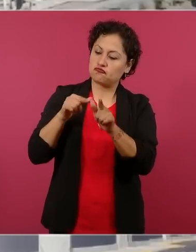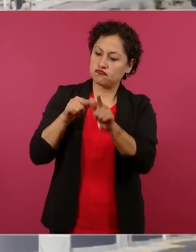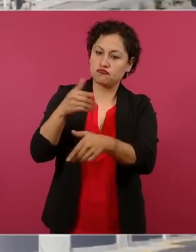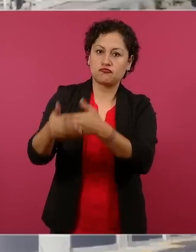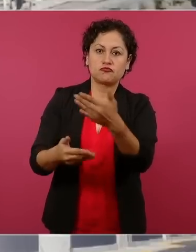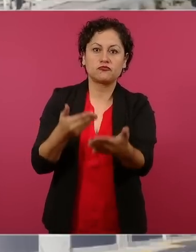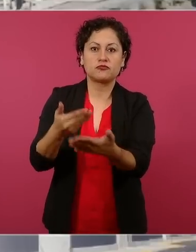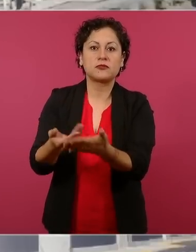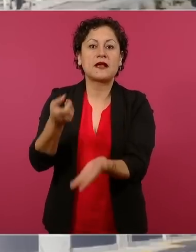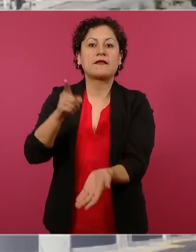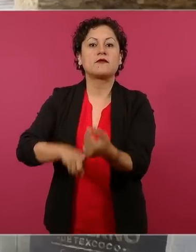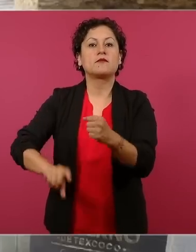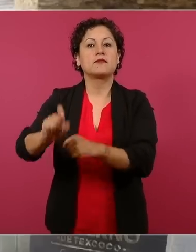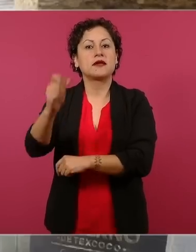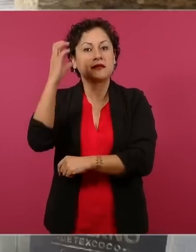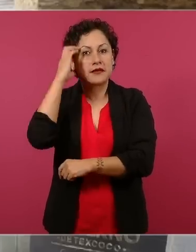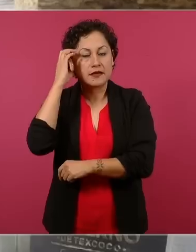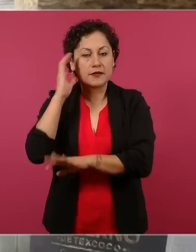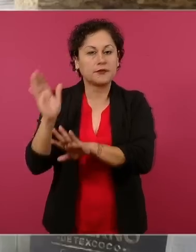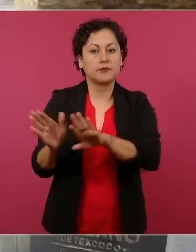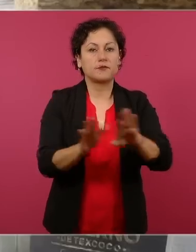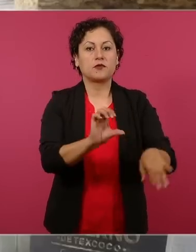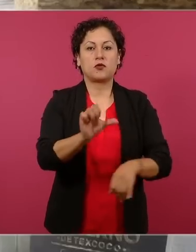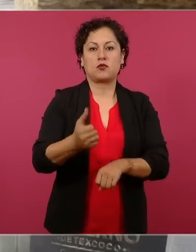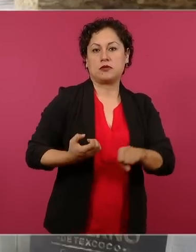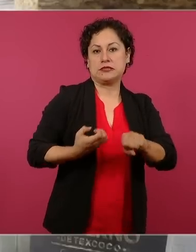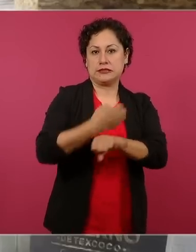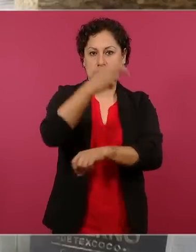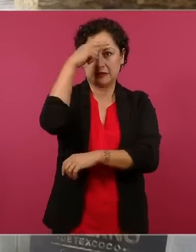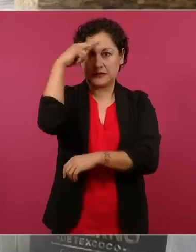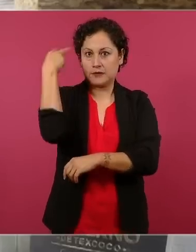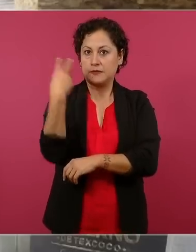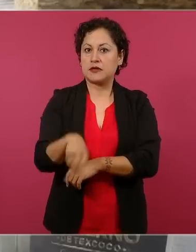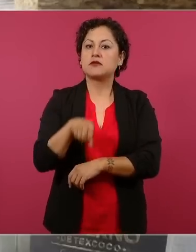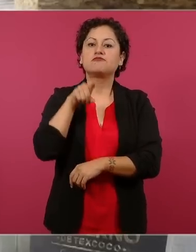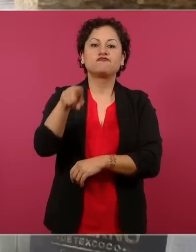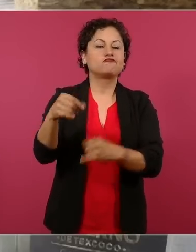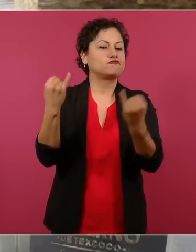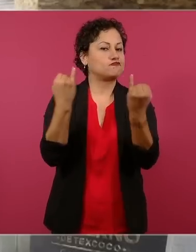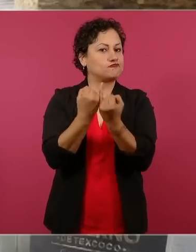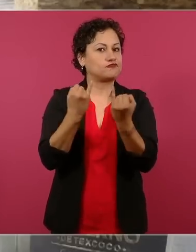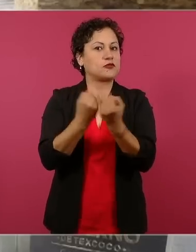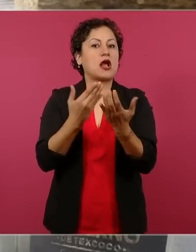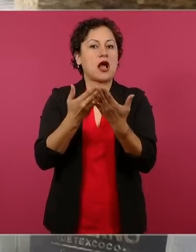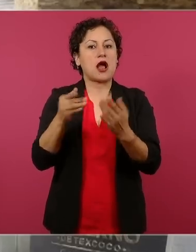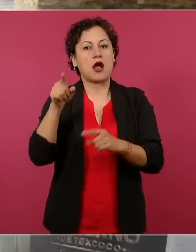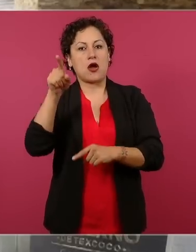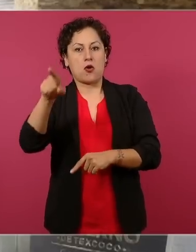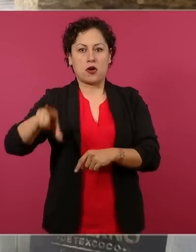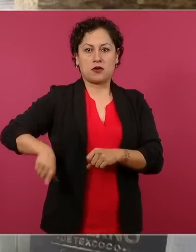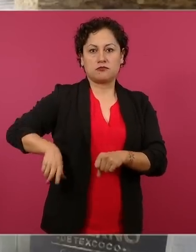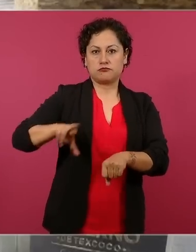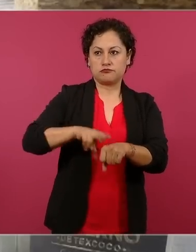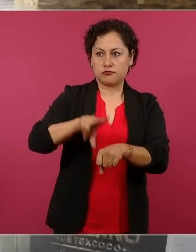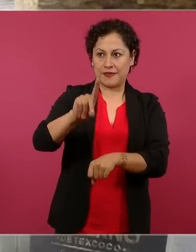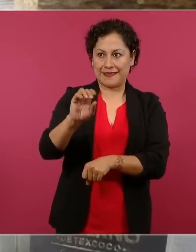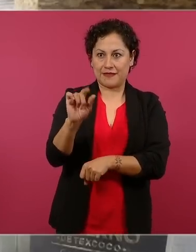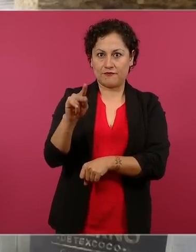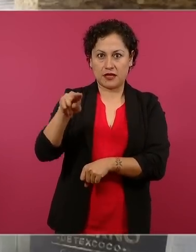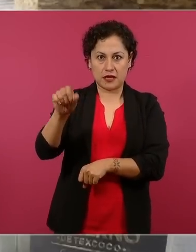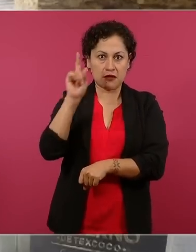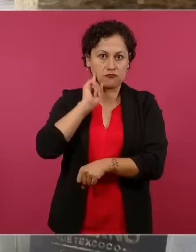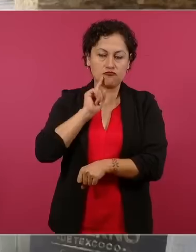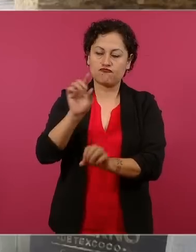Estado de México también hay una historia que se está atendiendo ahora con la maestra Delfina. Ya desde antes se